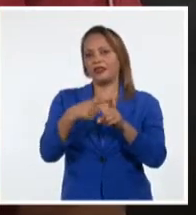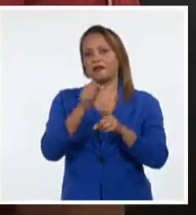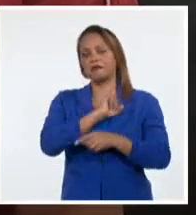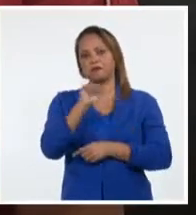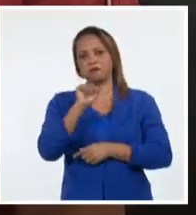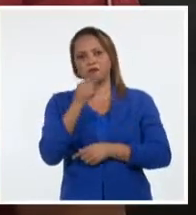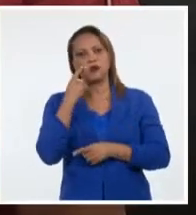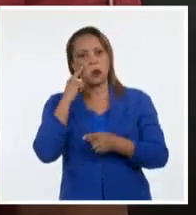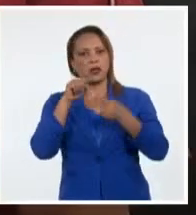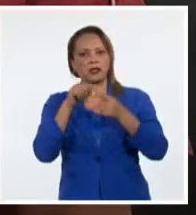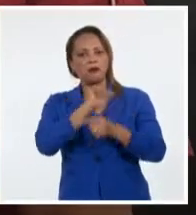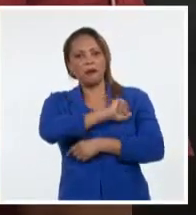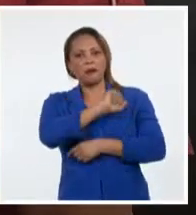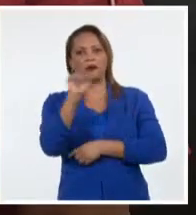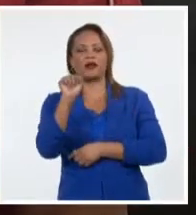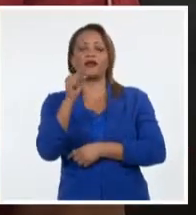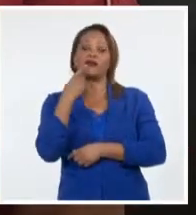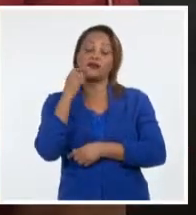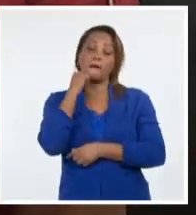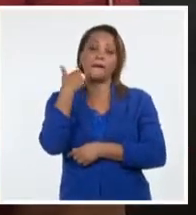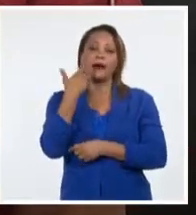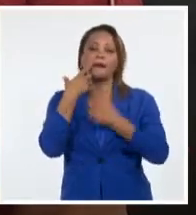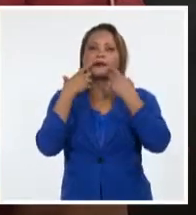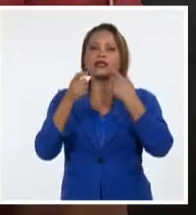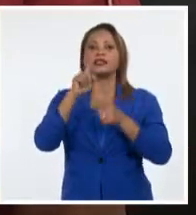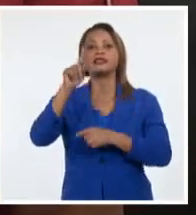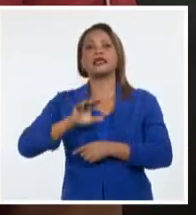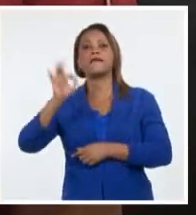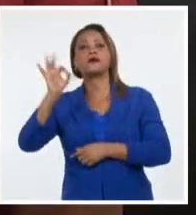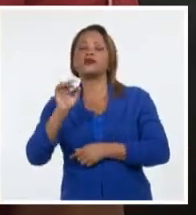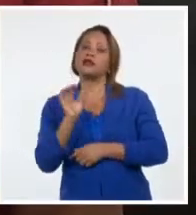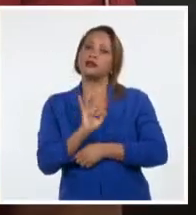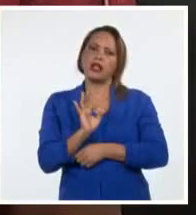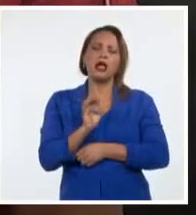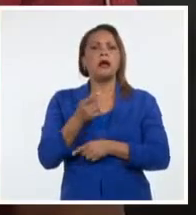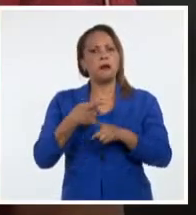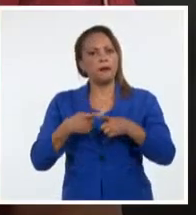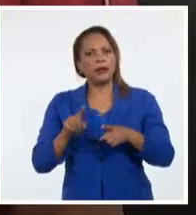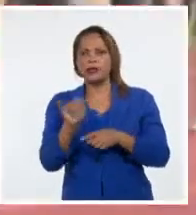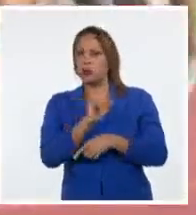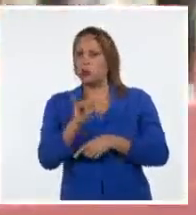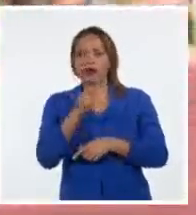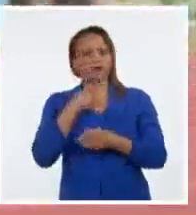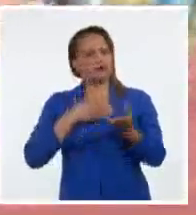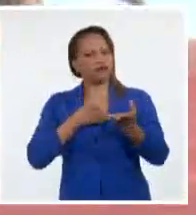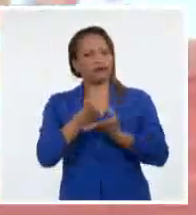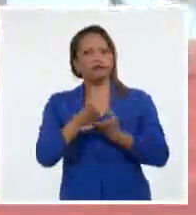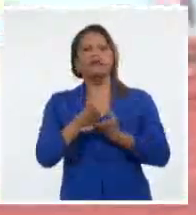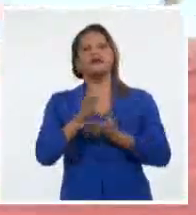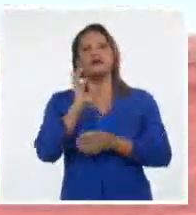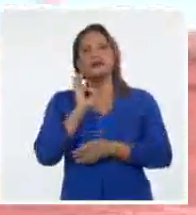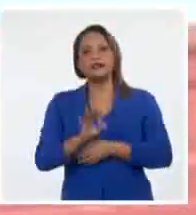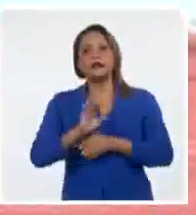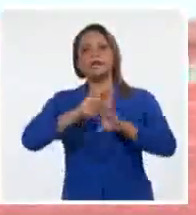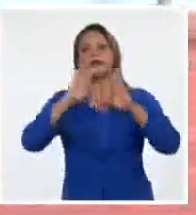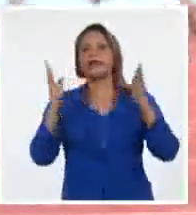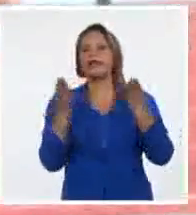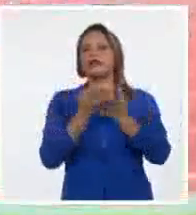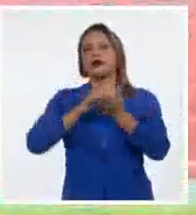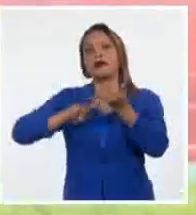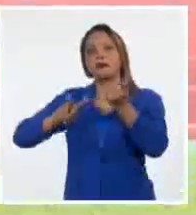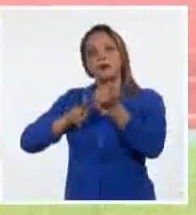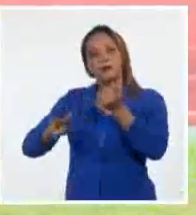los objetivos, que eran los más importantes, quizás no el 100% de la participación de todos los deportes, pero bueno, siempre todas las provincias